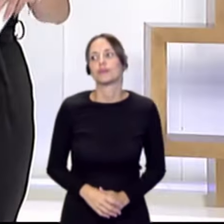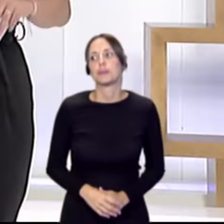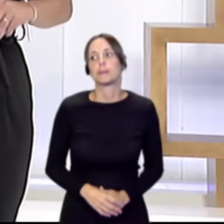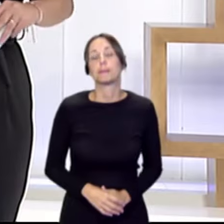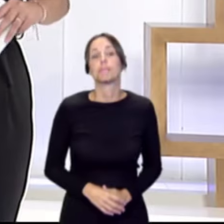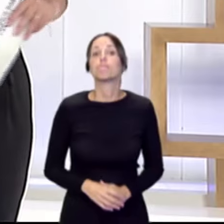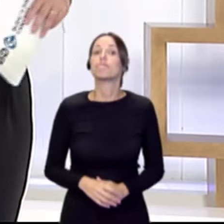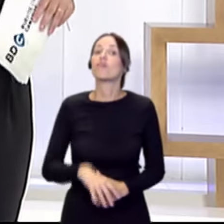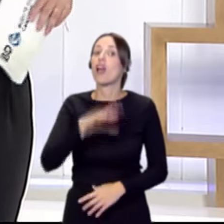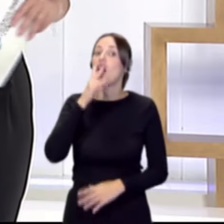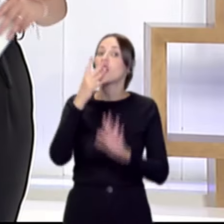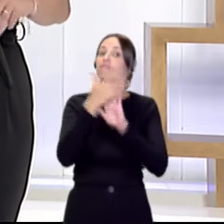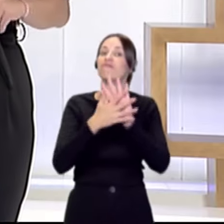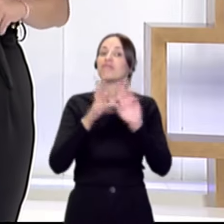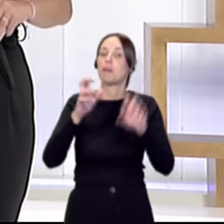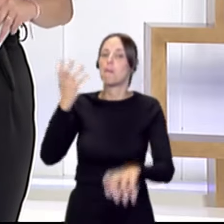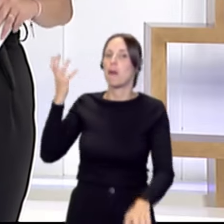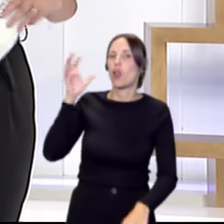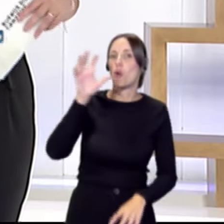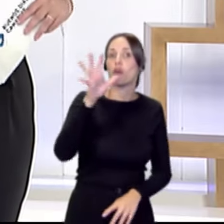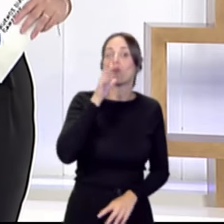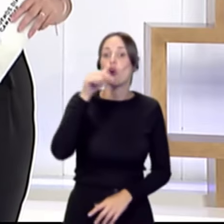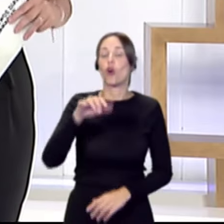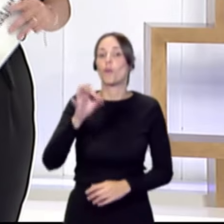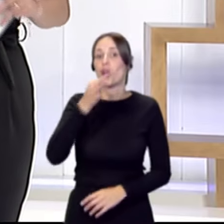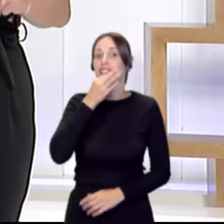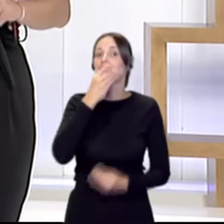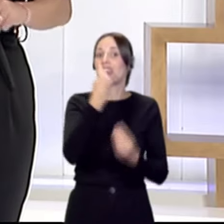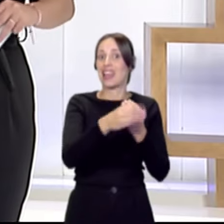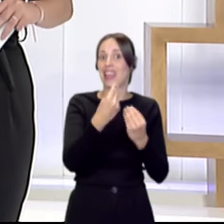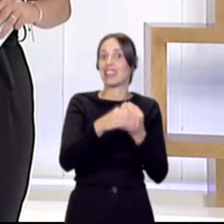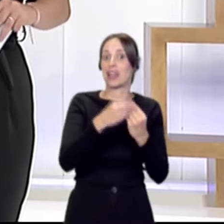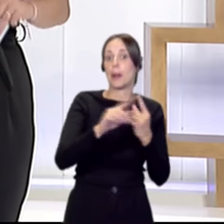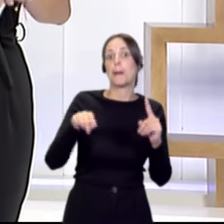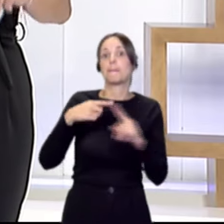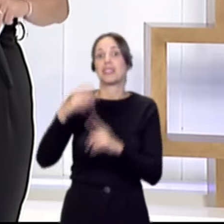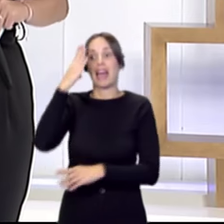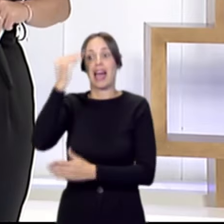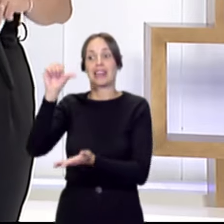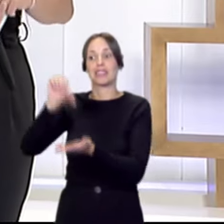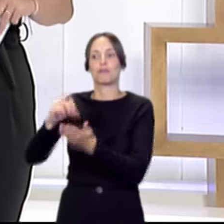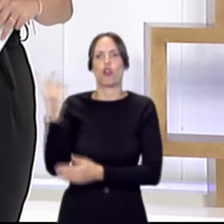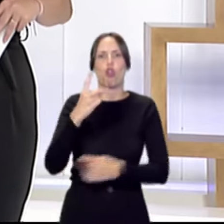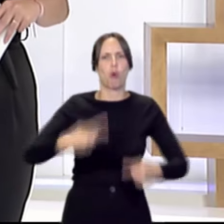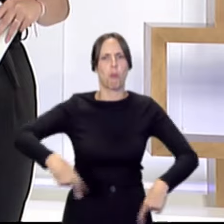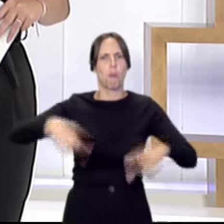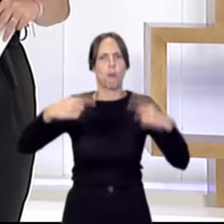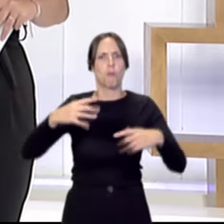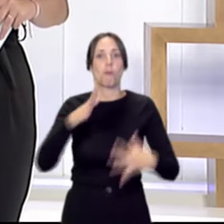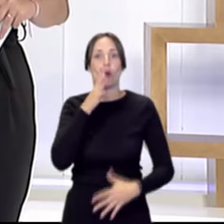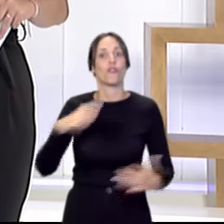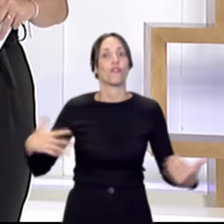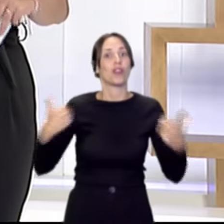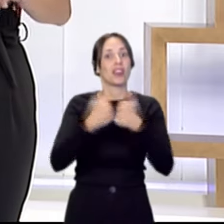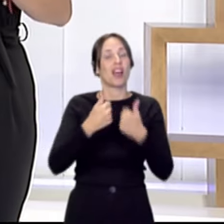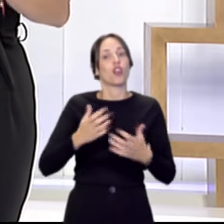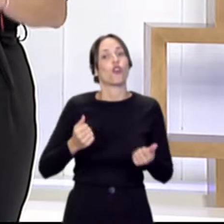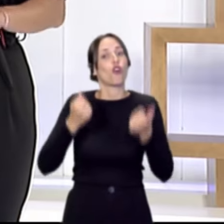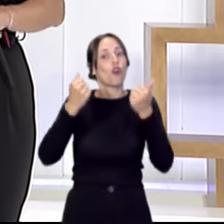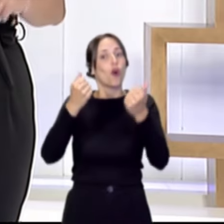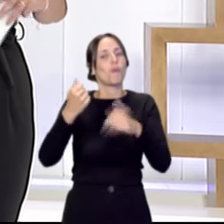Y turno ahora para hablarles de balonmano, porque esta tarde el Rocasa Gran Canaria y el Ciudad de Arrecife se enfrentarán en la gran final de la Copa Gobierno de Canarias. Será